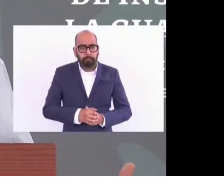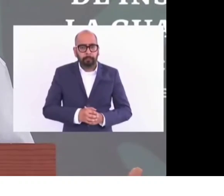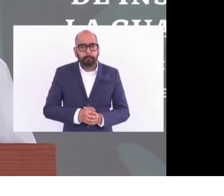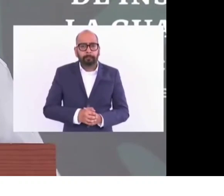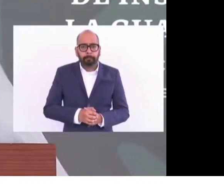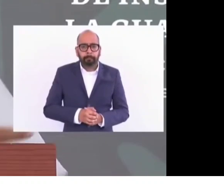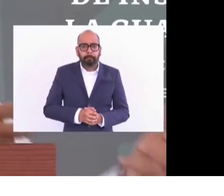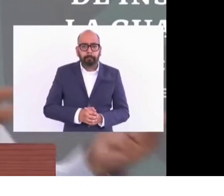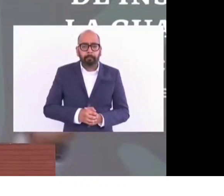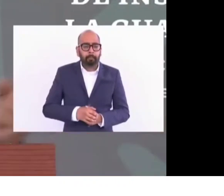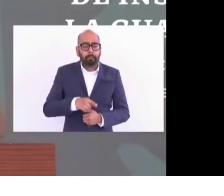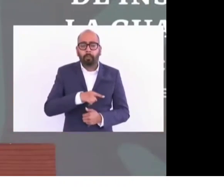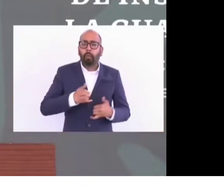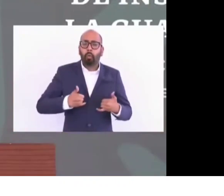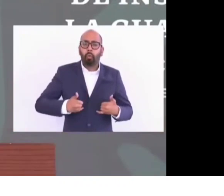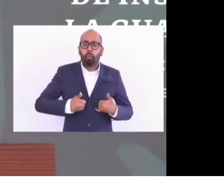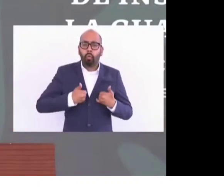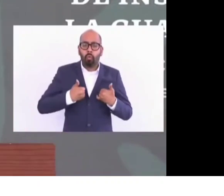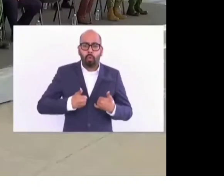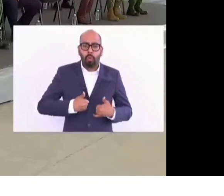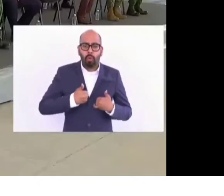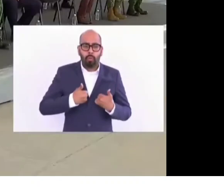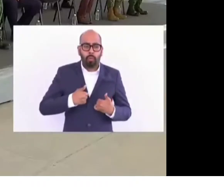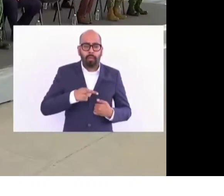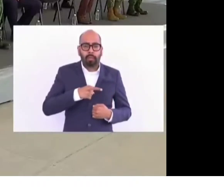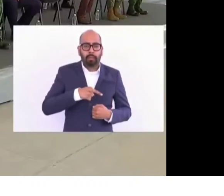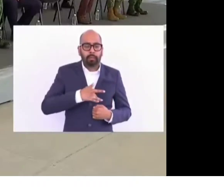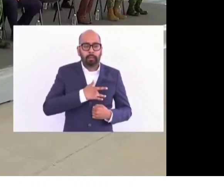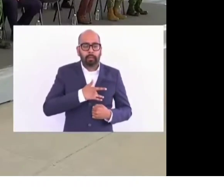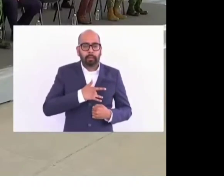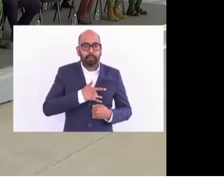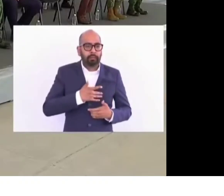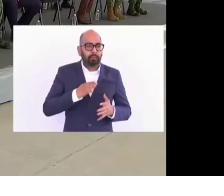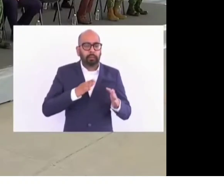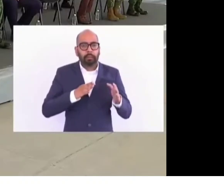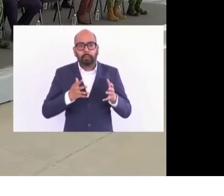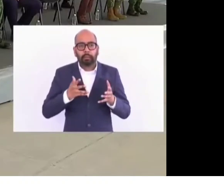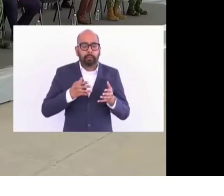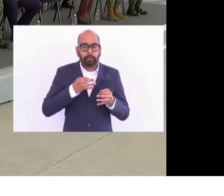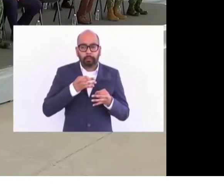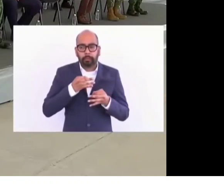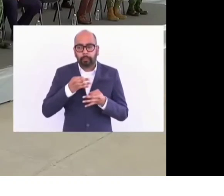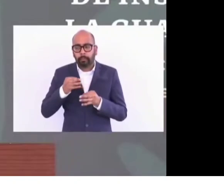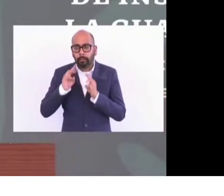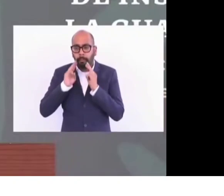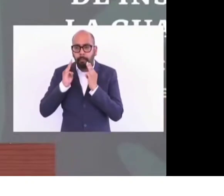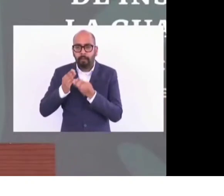y que no sean enganchados por la delincuencia organizada.